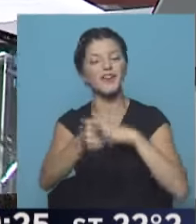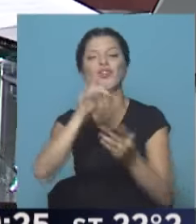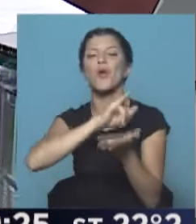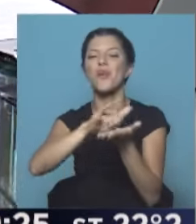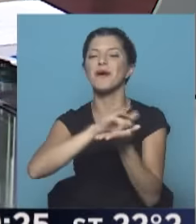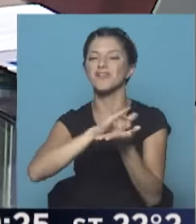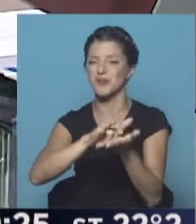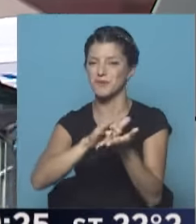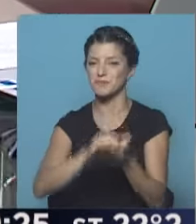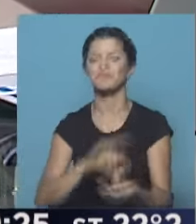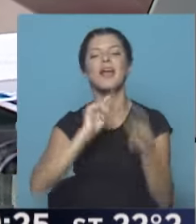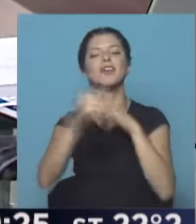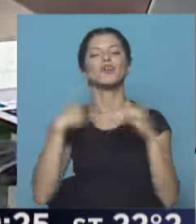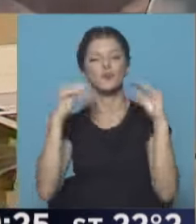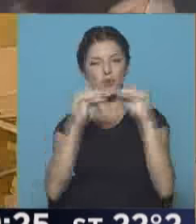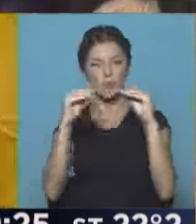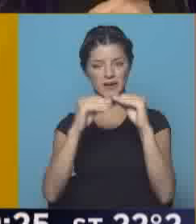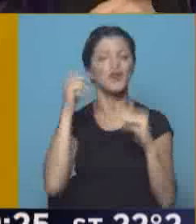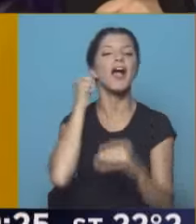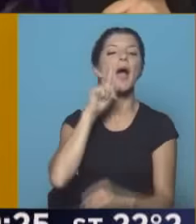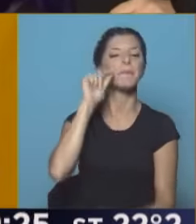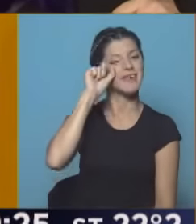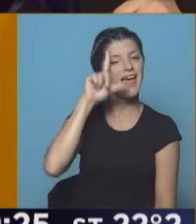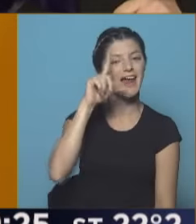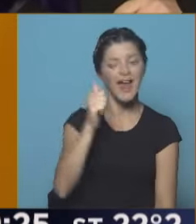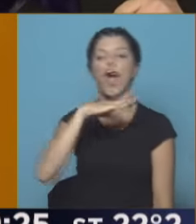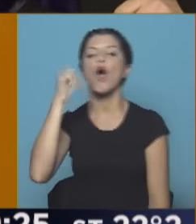York. Vamos con el móvil donde están Gabriela Castaño y Jorge Elías.